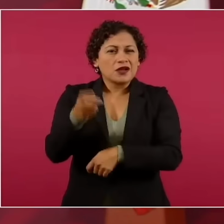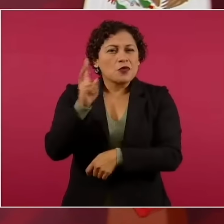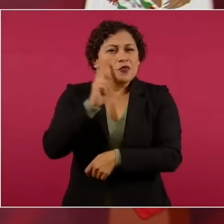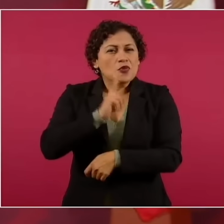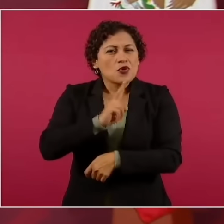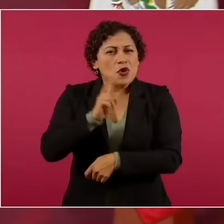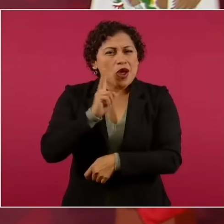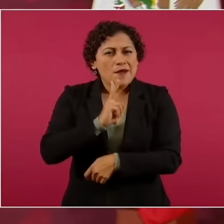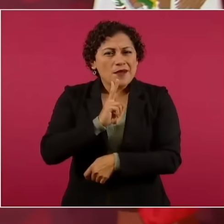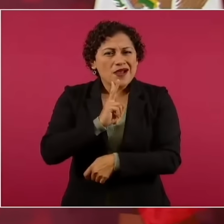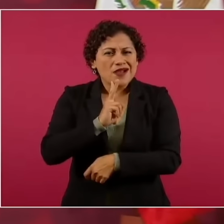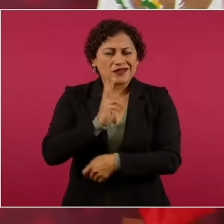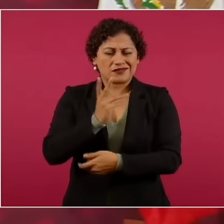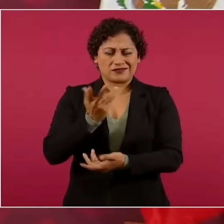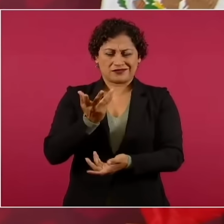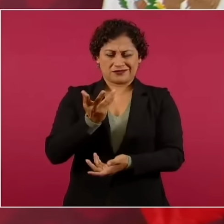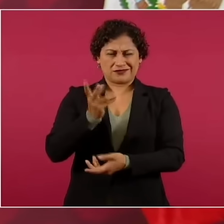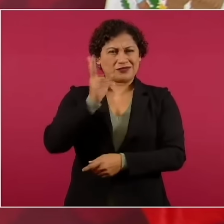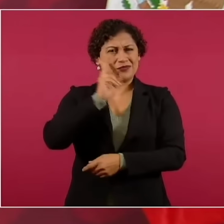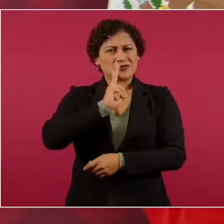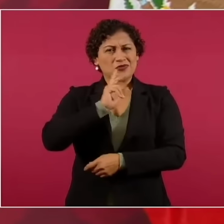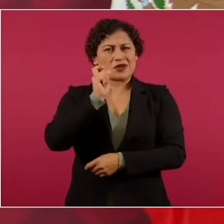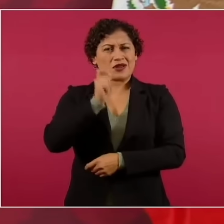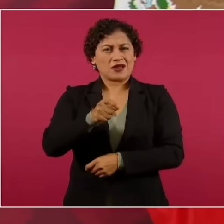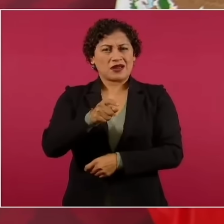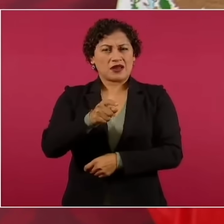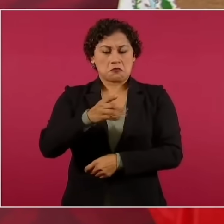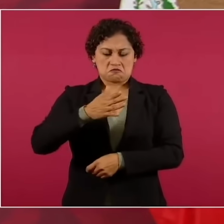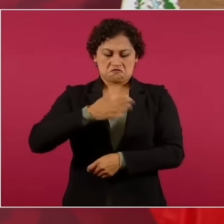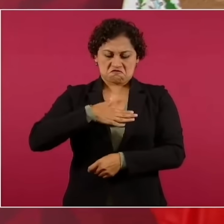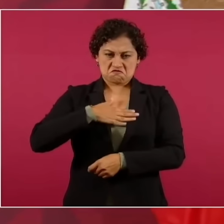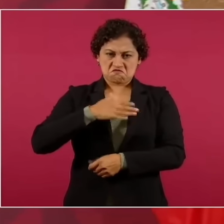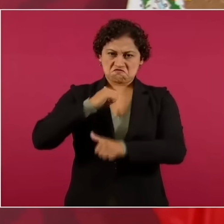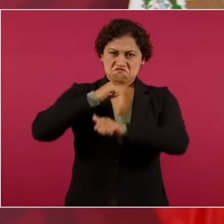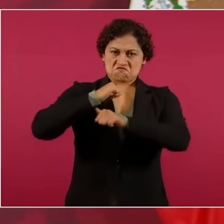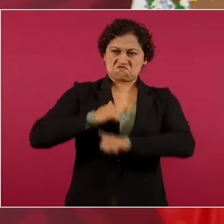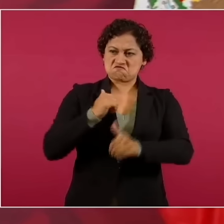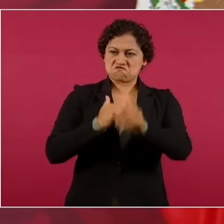su fuerza bélica, su fuerza bruta.